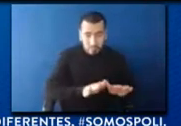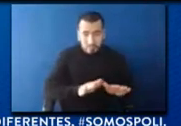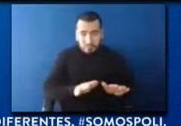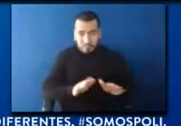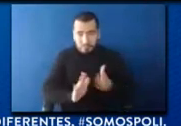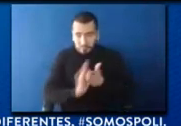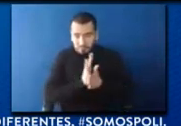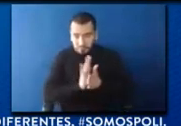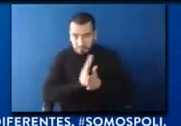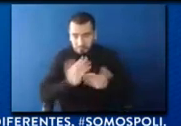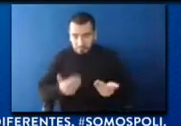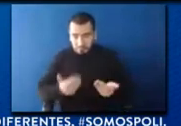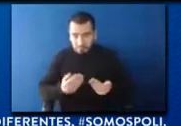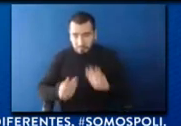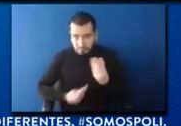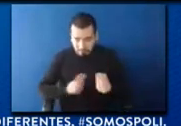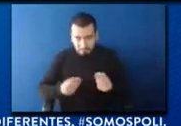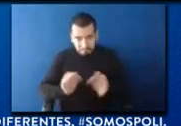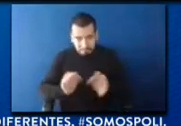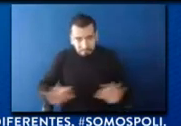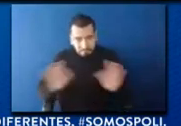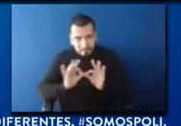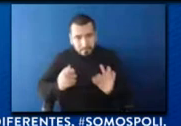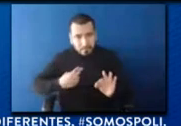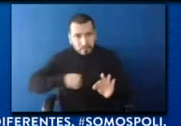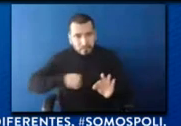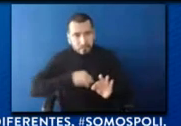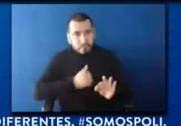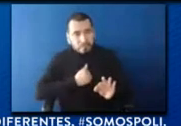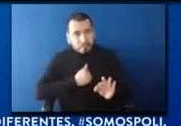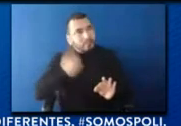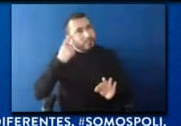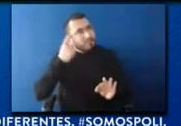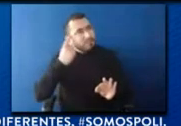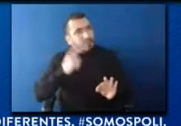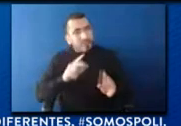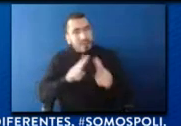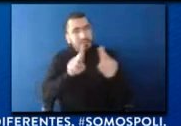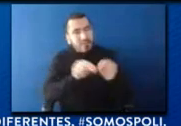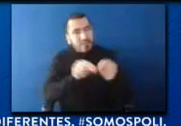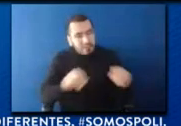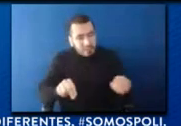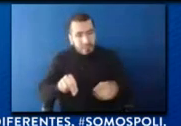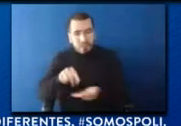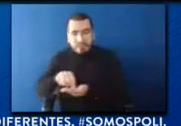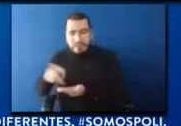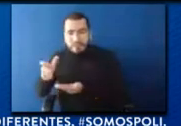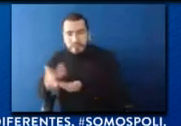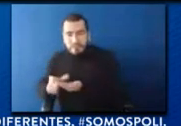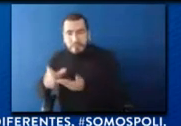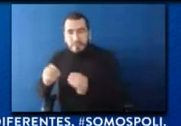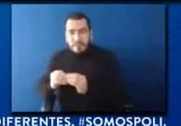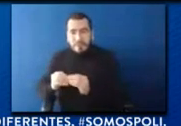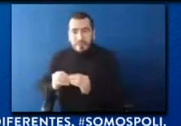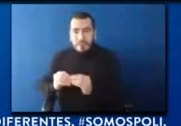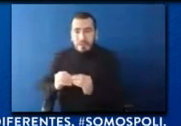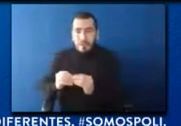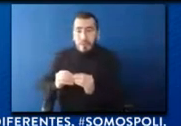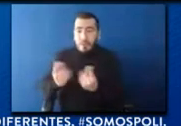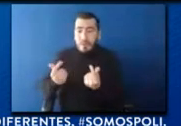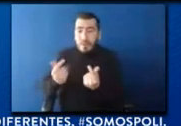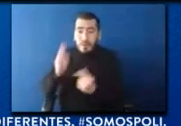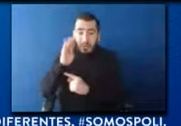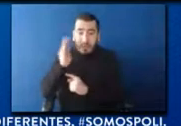información, pero sí tenemos que ir viendo cómo el internet, el datáfono y la banca móvil están disparando realmente este